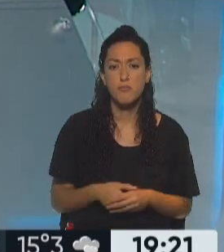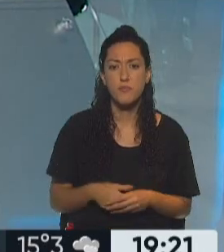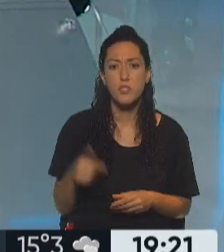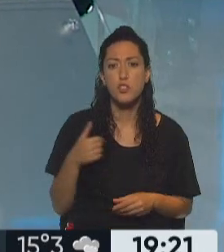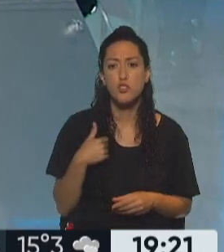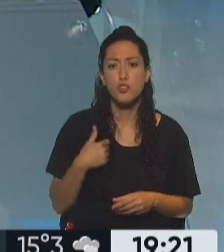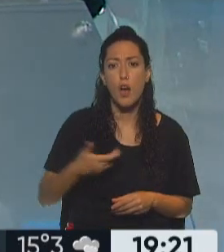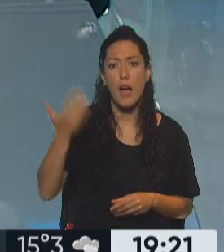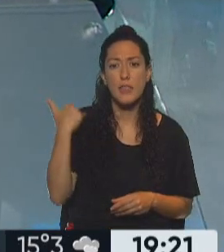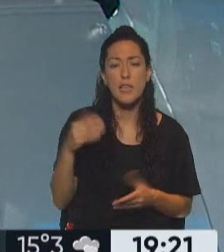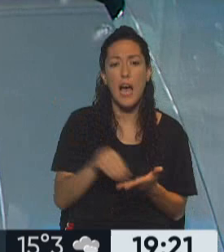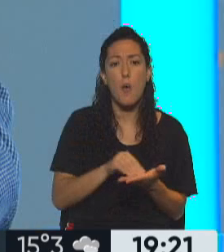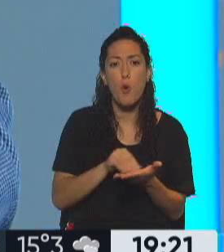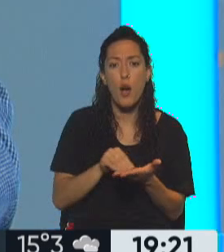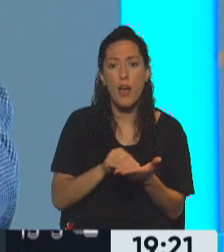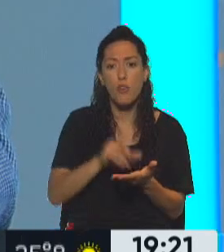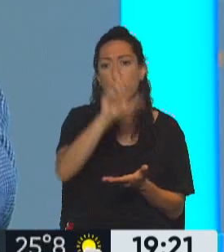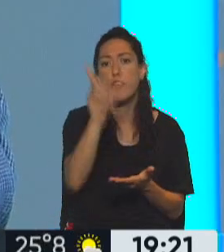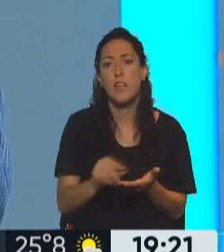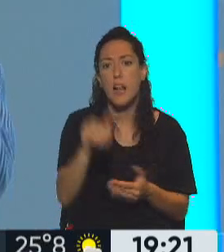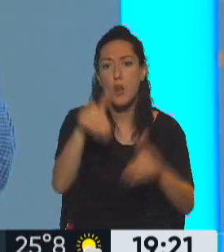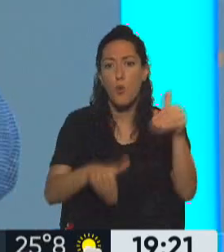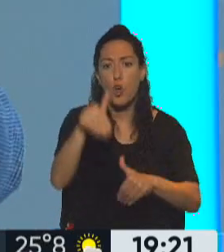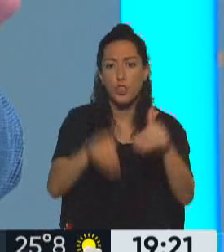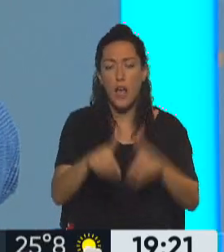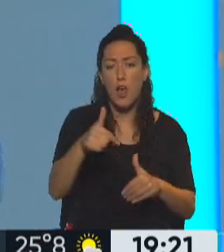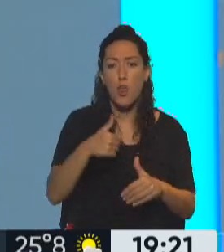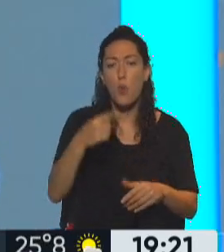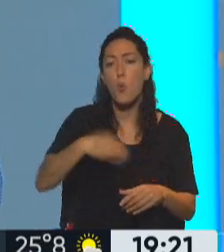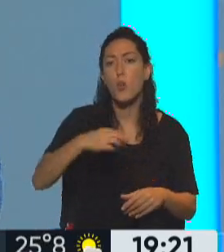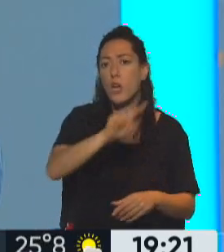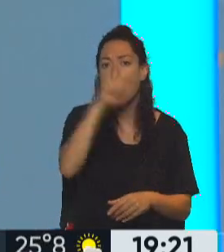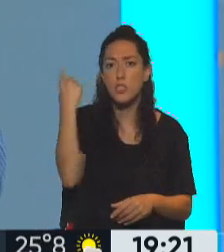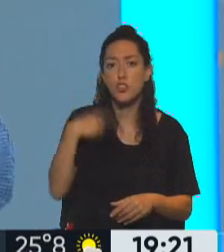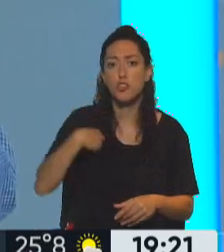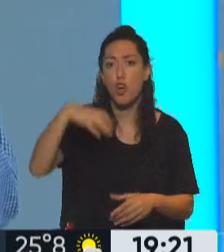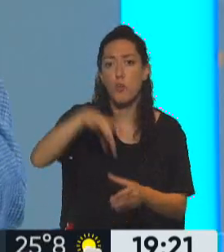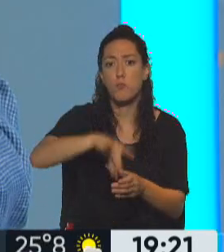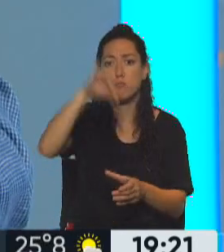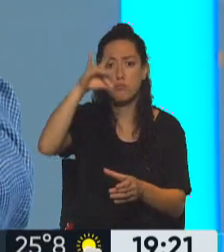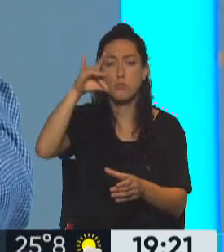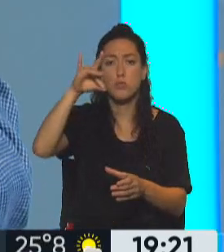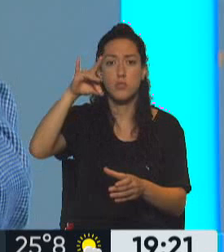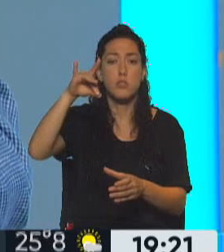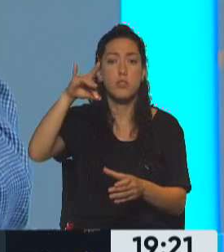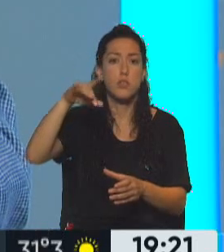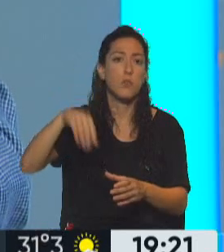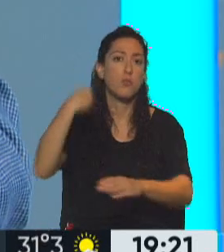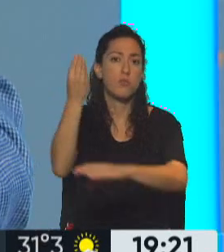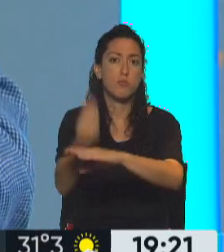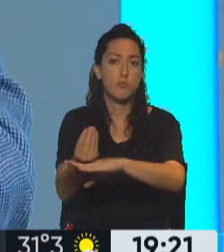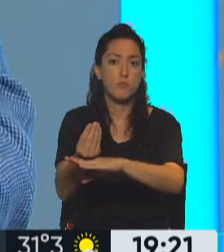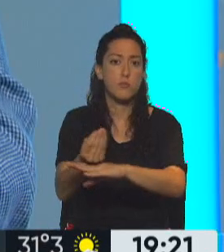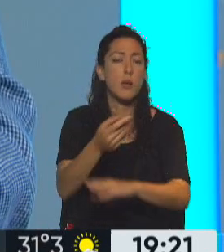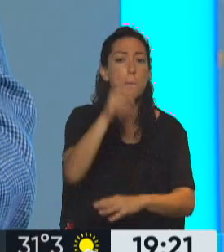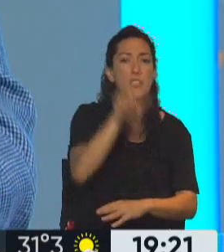por todos los abogados de la matrícula Federal fue la única elección nacional y bueno salí directo y voy a ocupar Bueno o sea y a juez